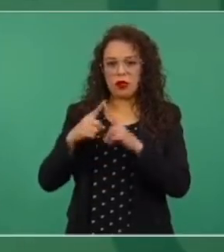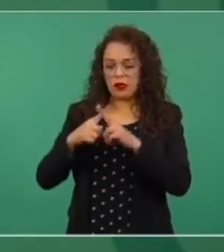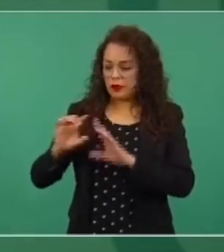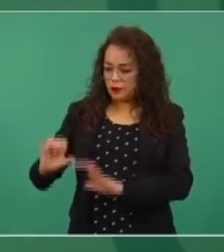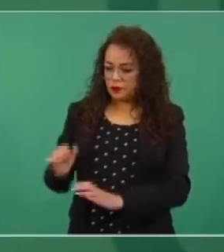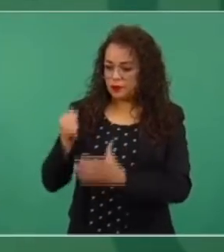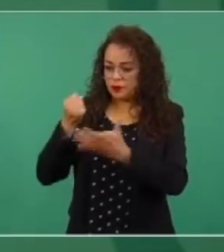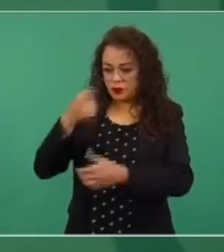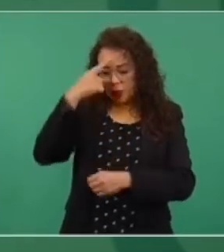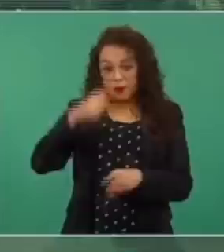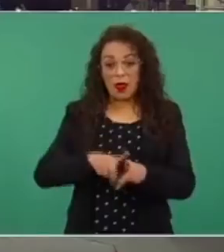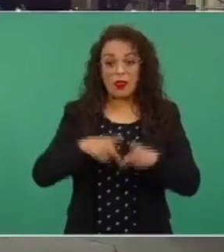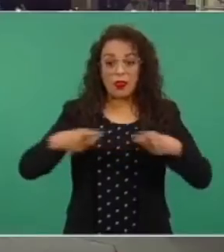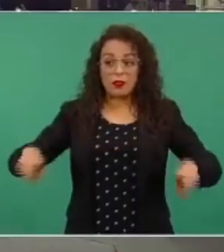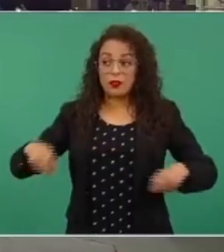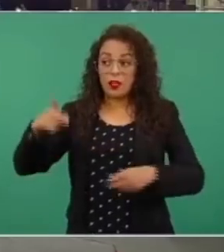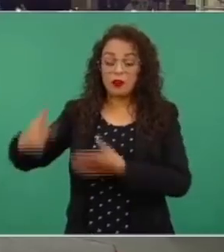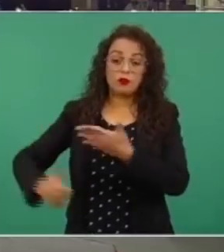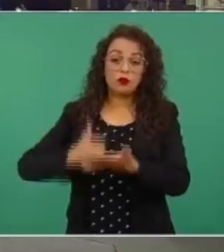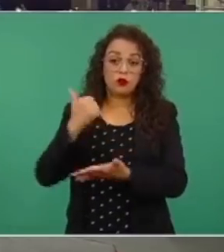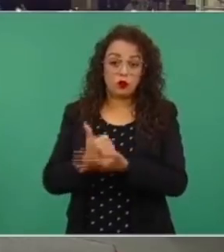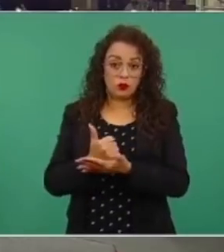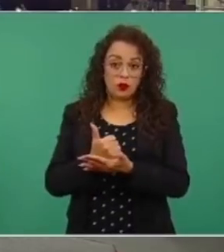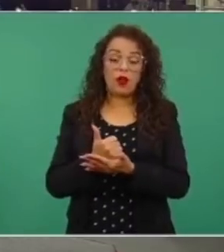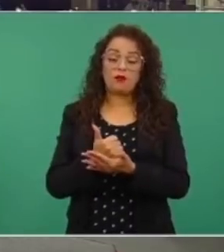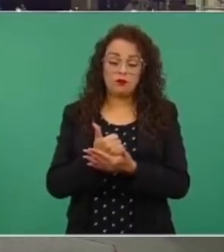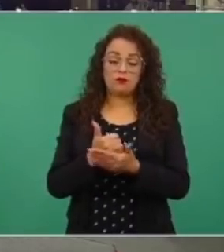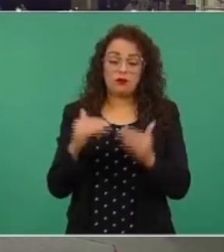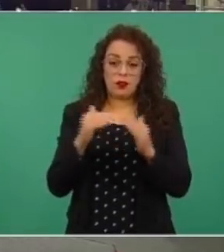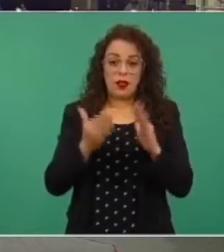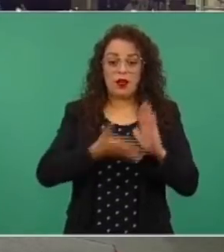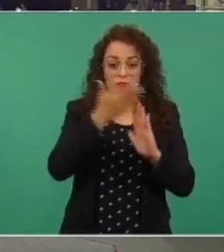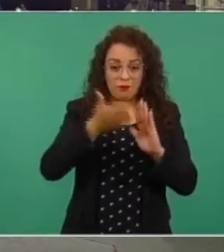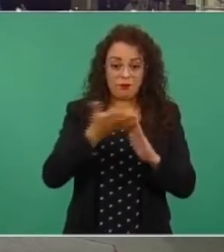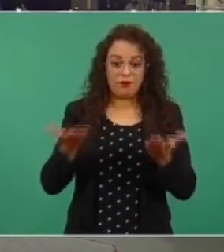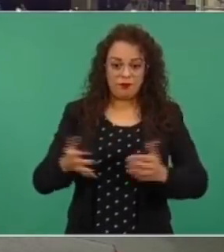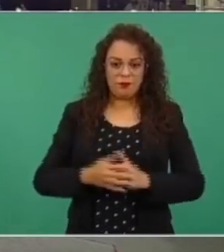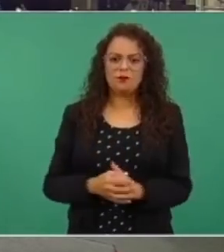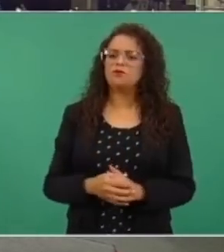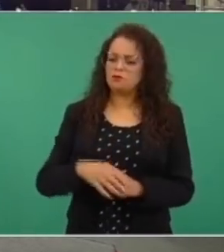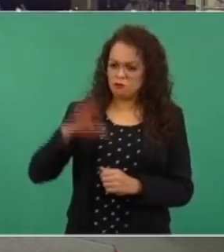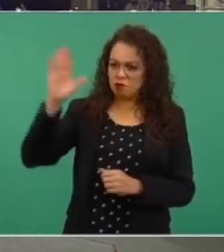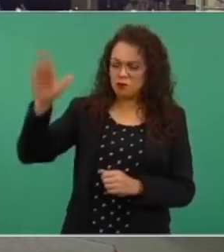vivienda. Entonces, que venga Román,